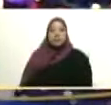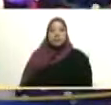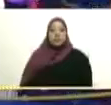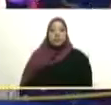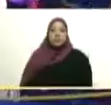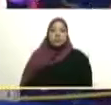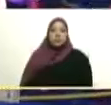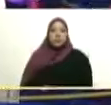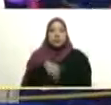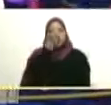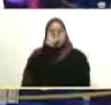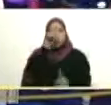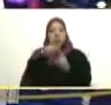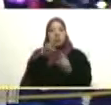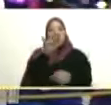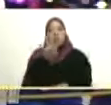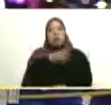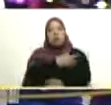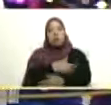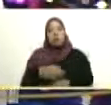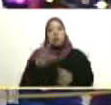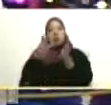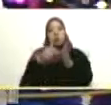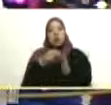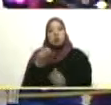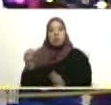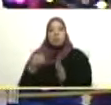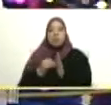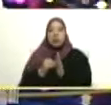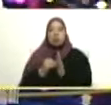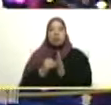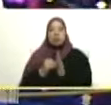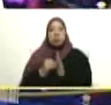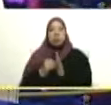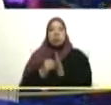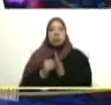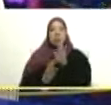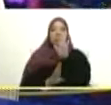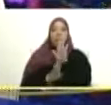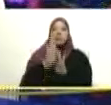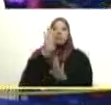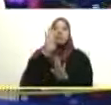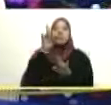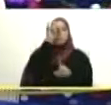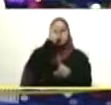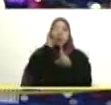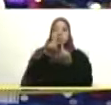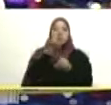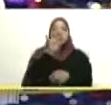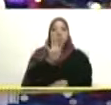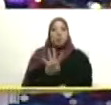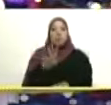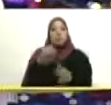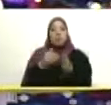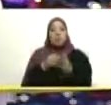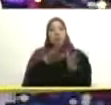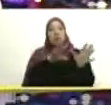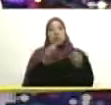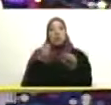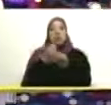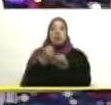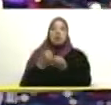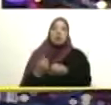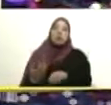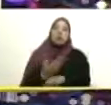habiendo cumplido esta meta 4.800.000 y avanzando hacia la meta 4.900.000 antes